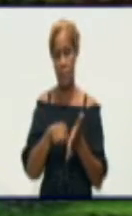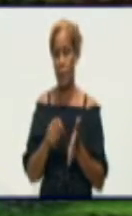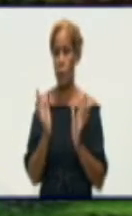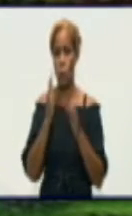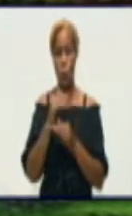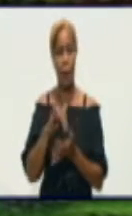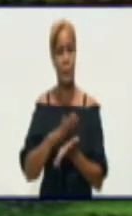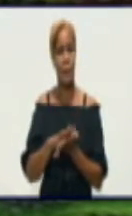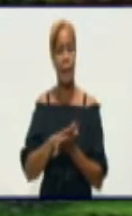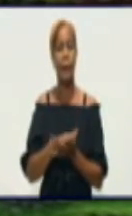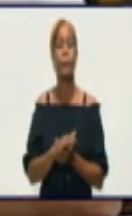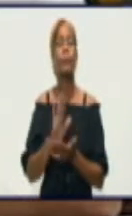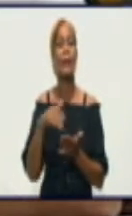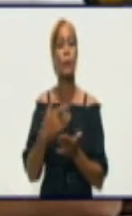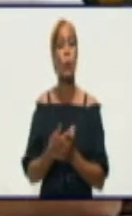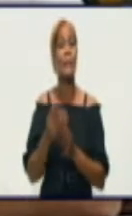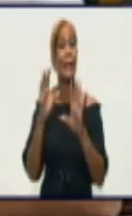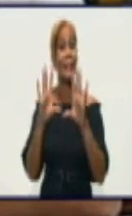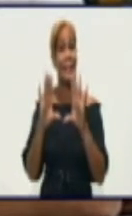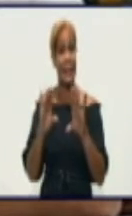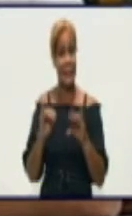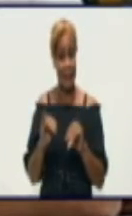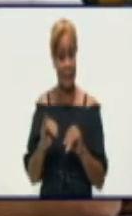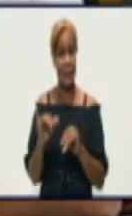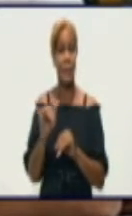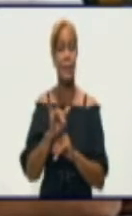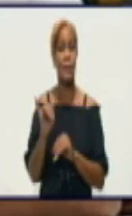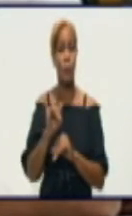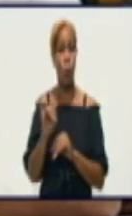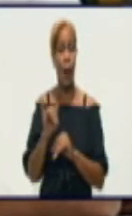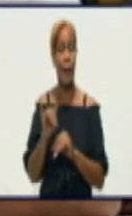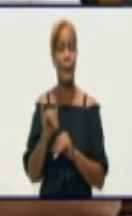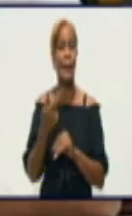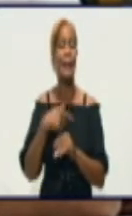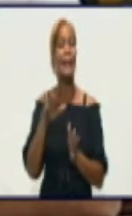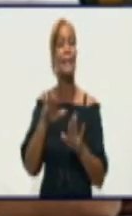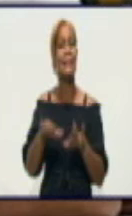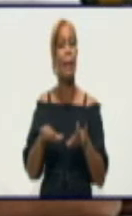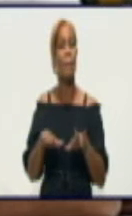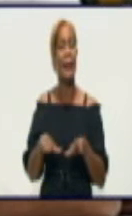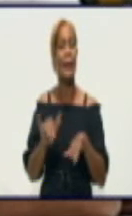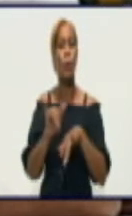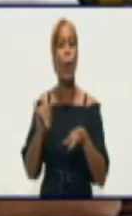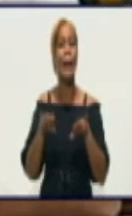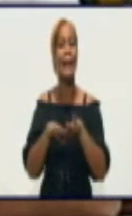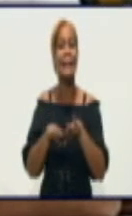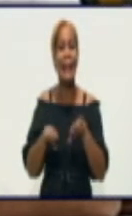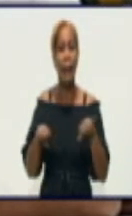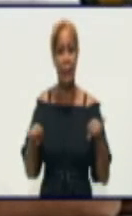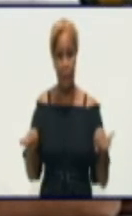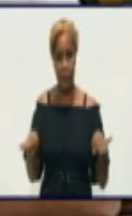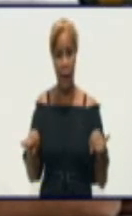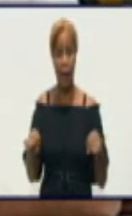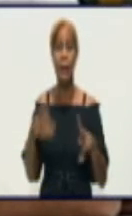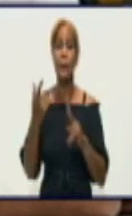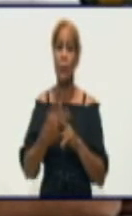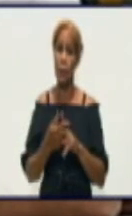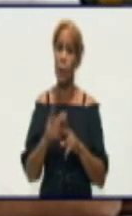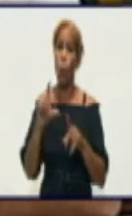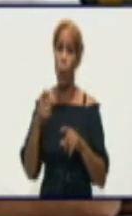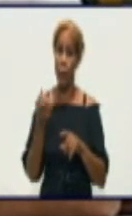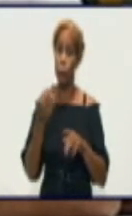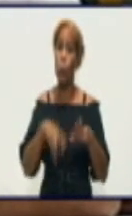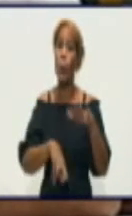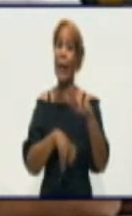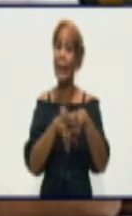de decirnos decir que independientemente de que se alcance estabilidad como se ha explicado siempre se deja una reserva y manga el verano que se incrementa la